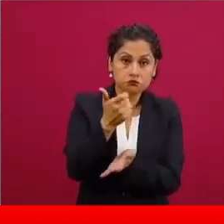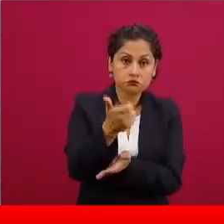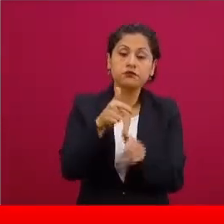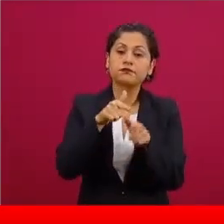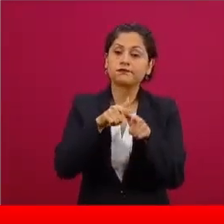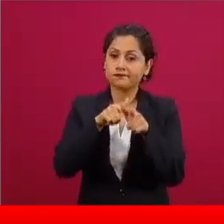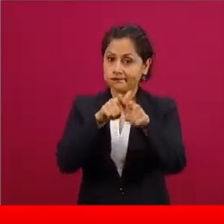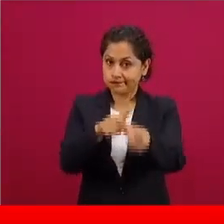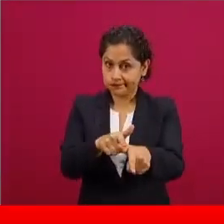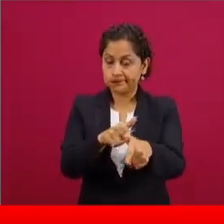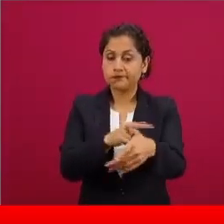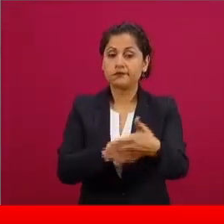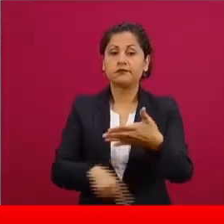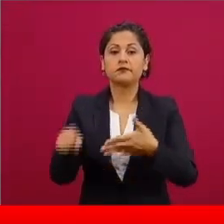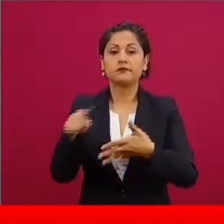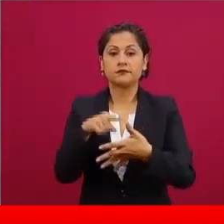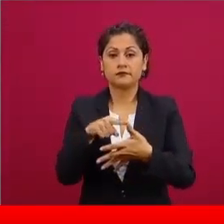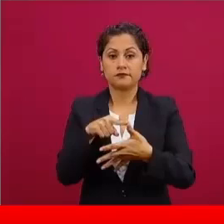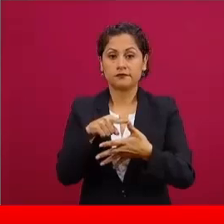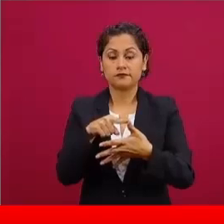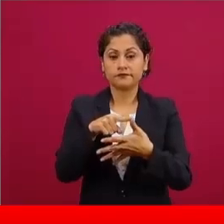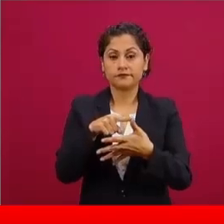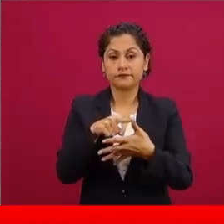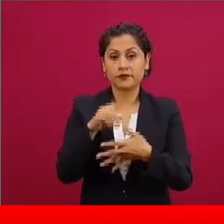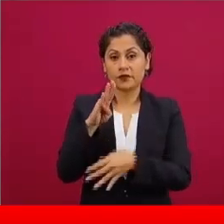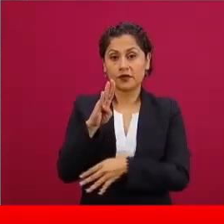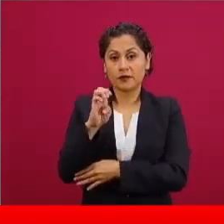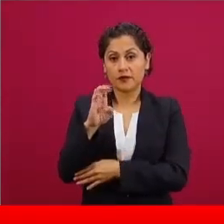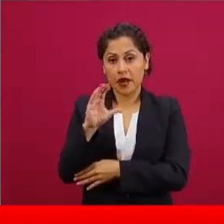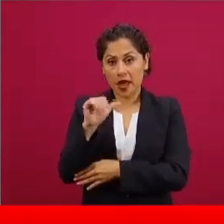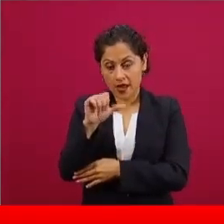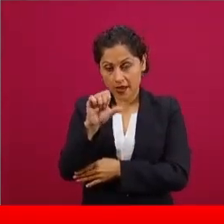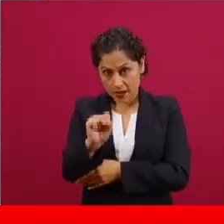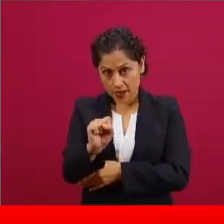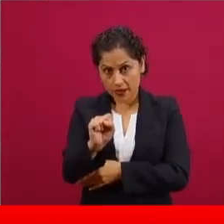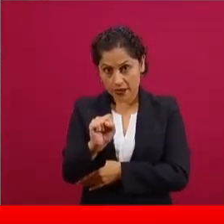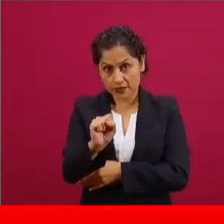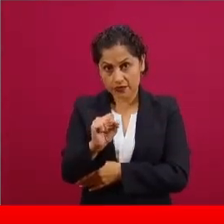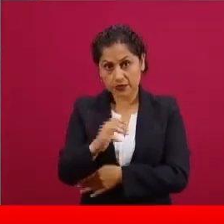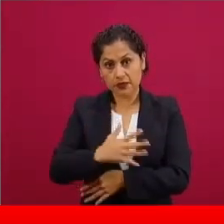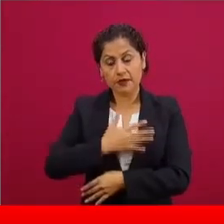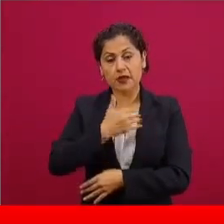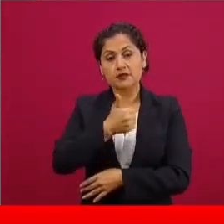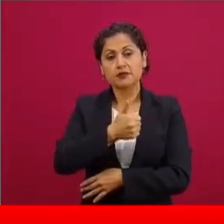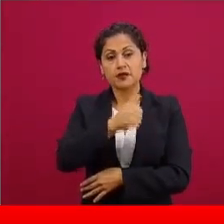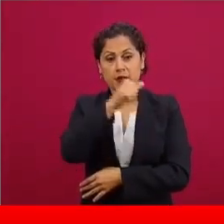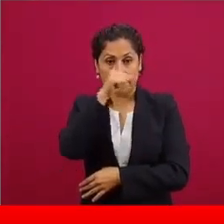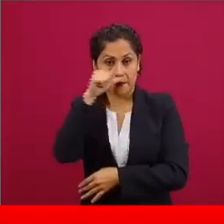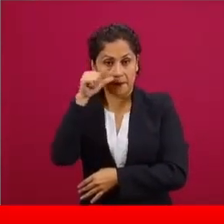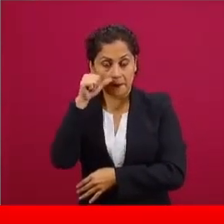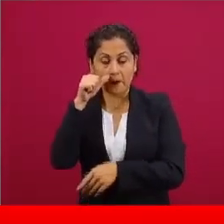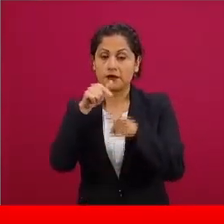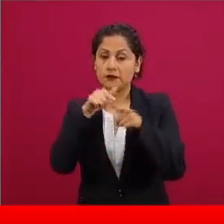5 becas para el bienestar benito juárez